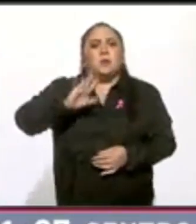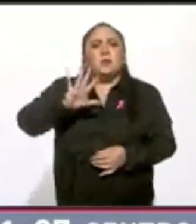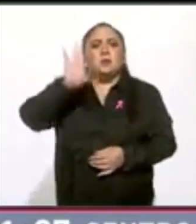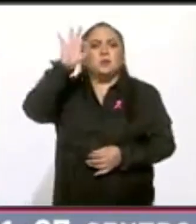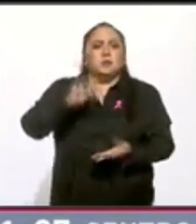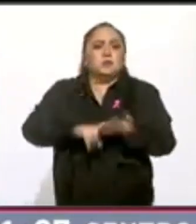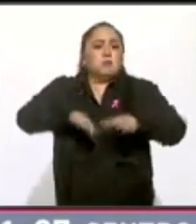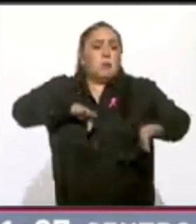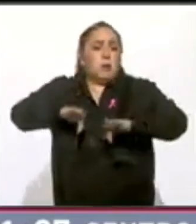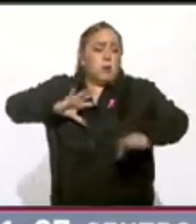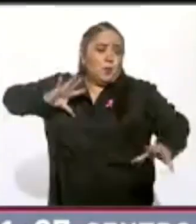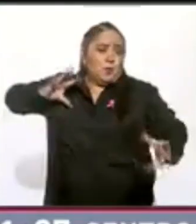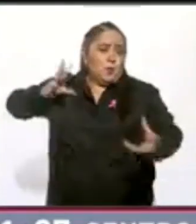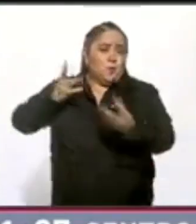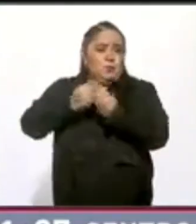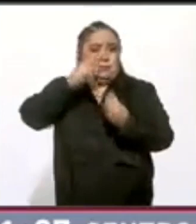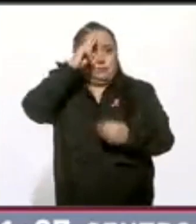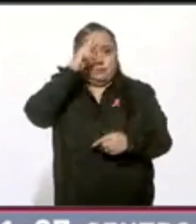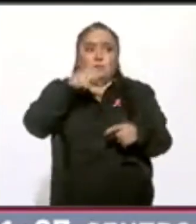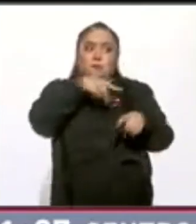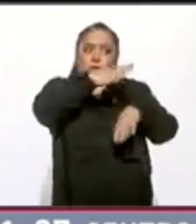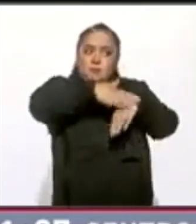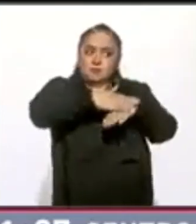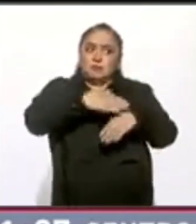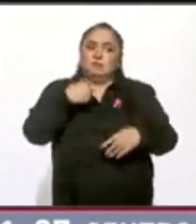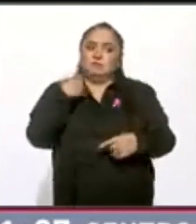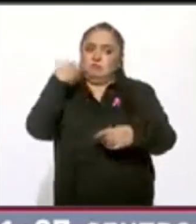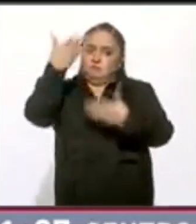95% de los compromisos cumplidos.